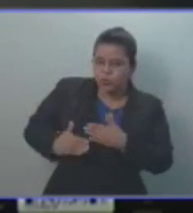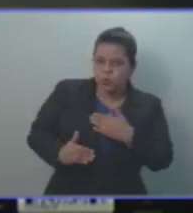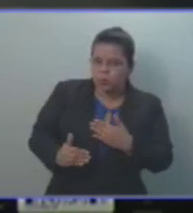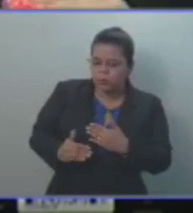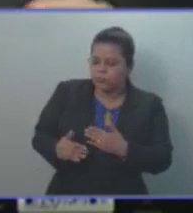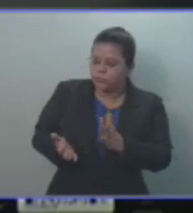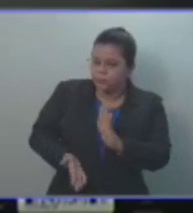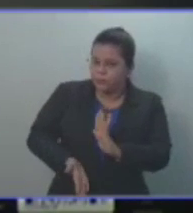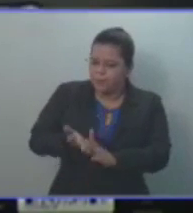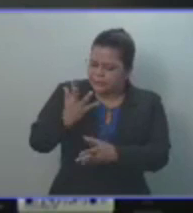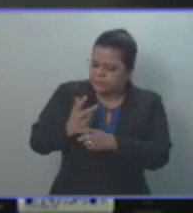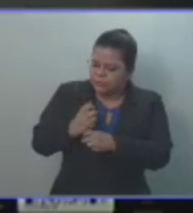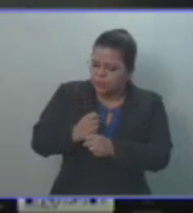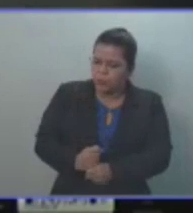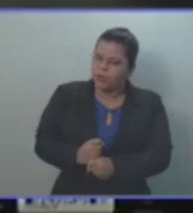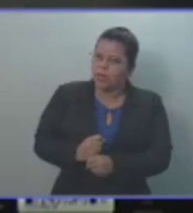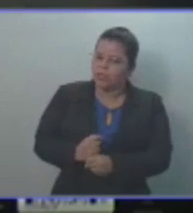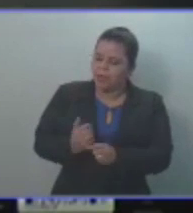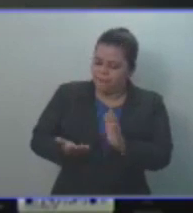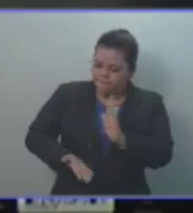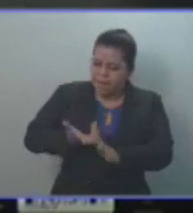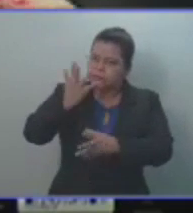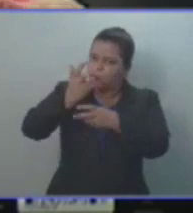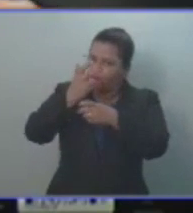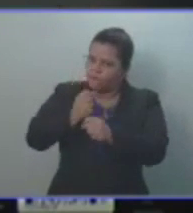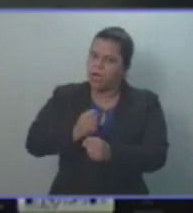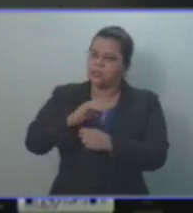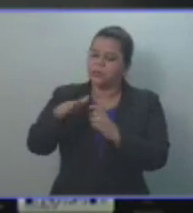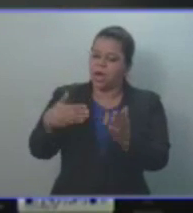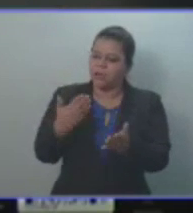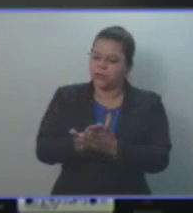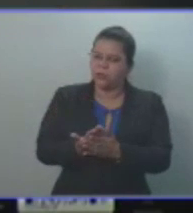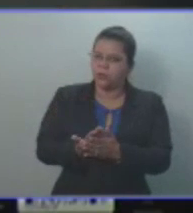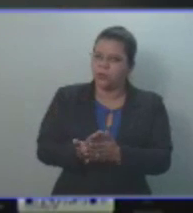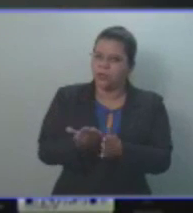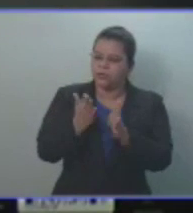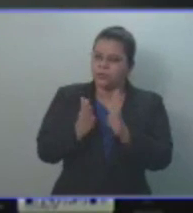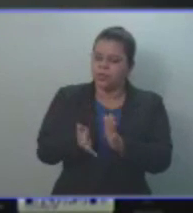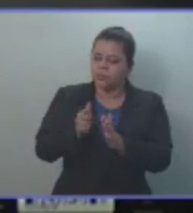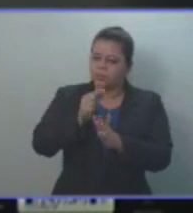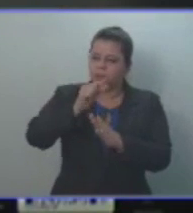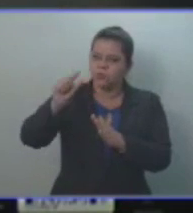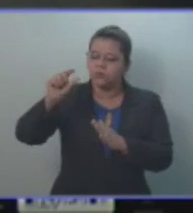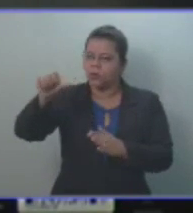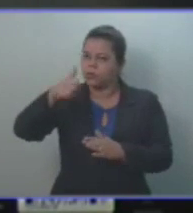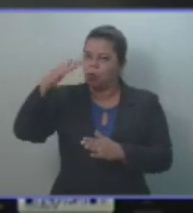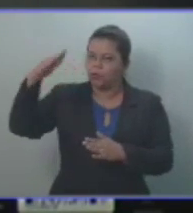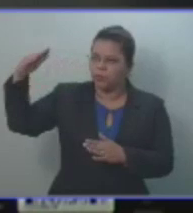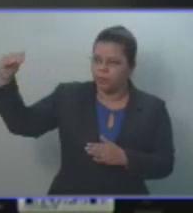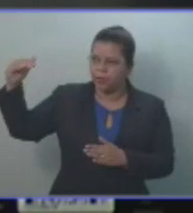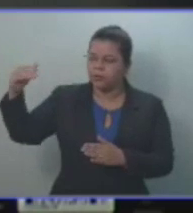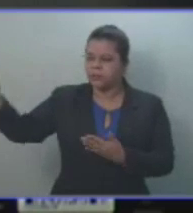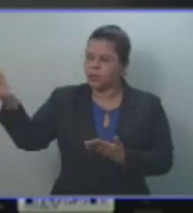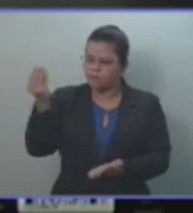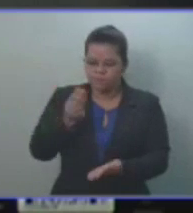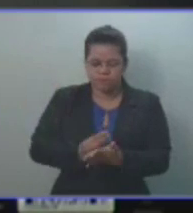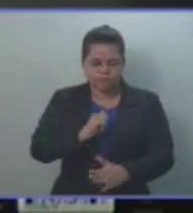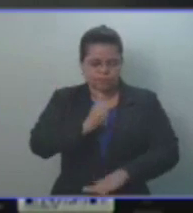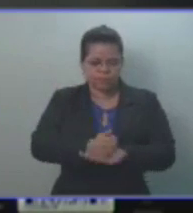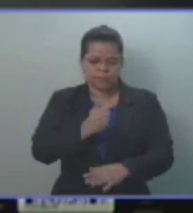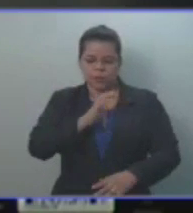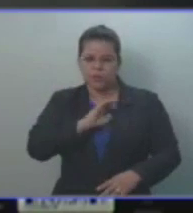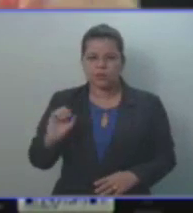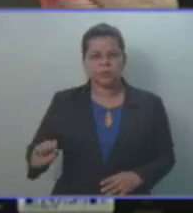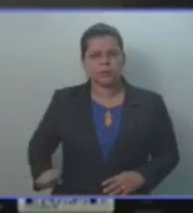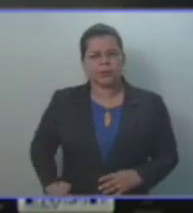garantía y una certeza jurídica a las inversiones nacionales y extranjeras. Esta ley